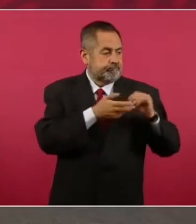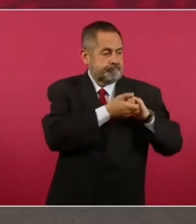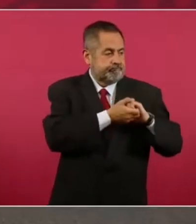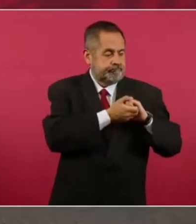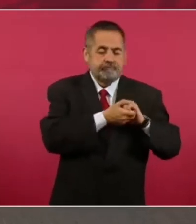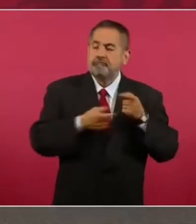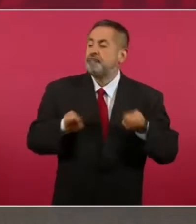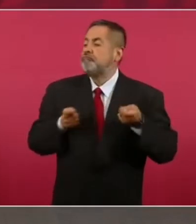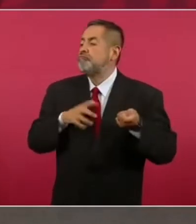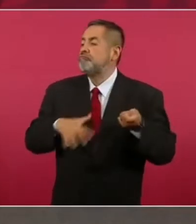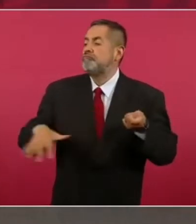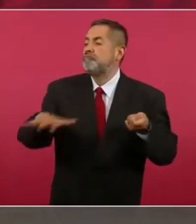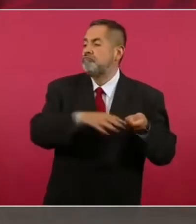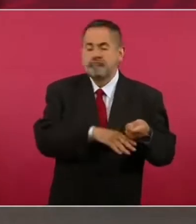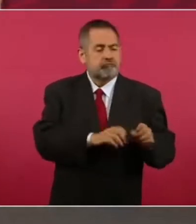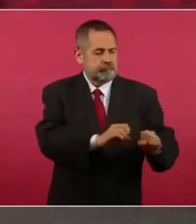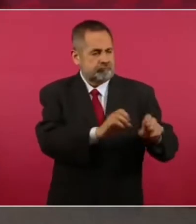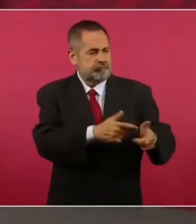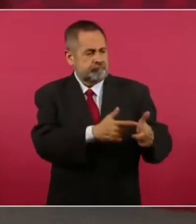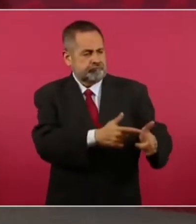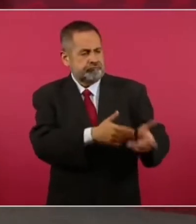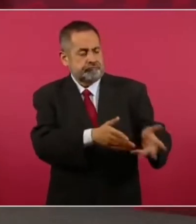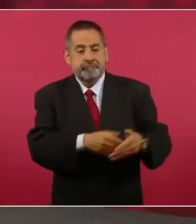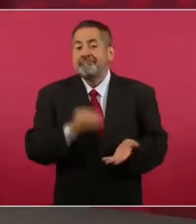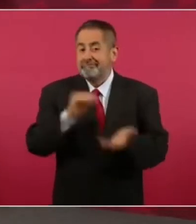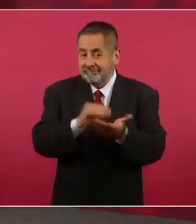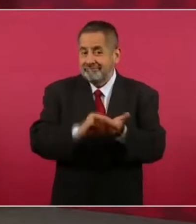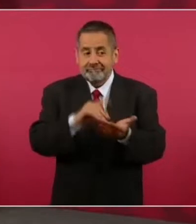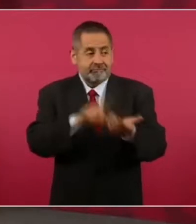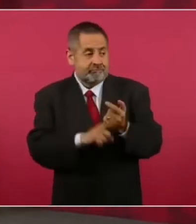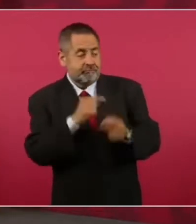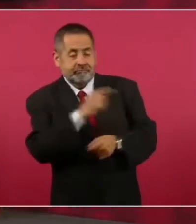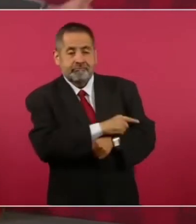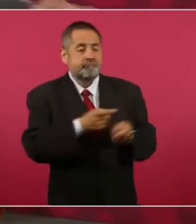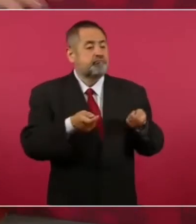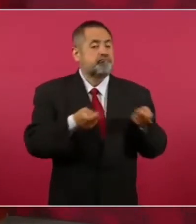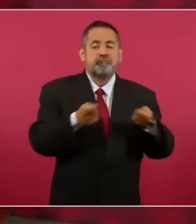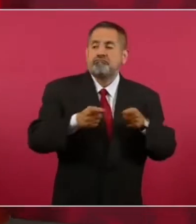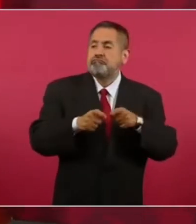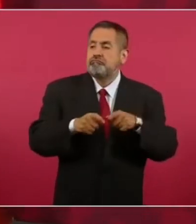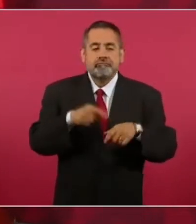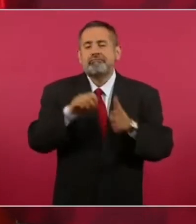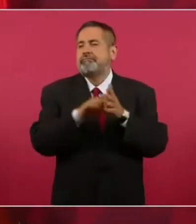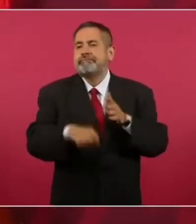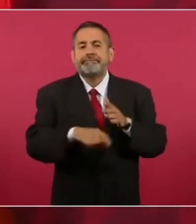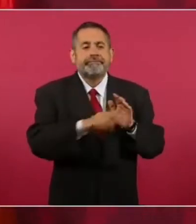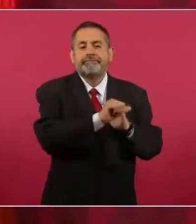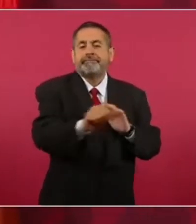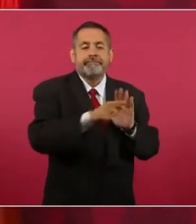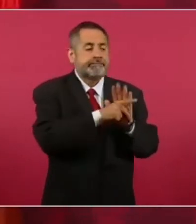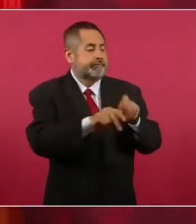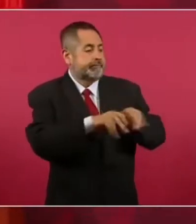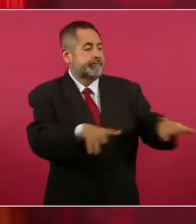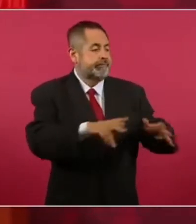que tenía el control y sigue teniendo de medios de comunicación,